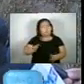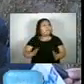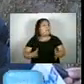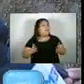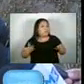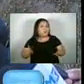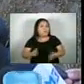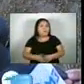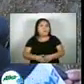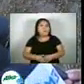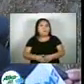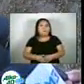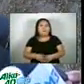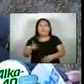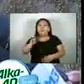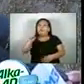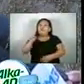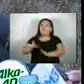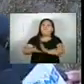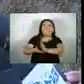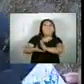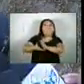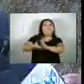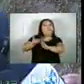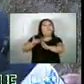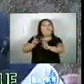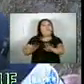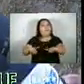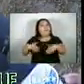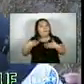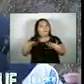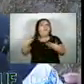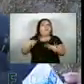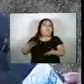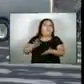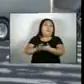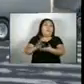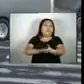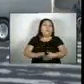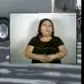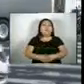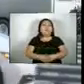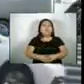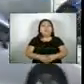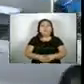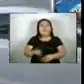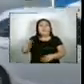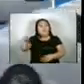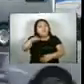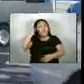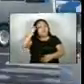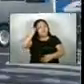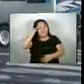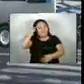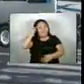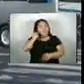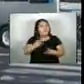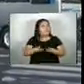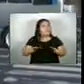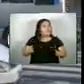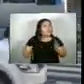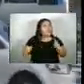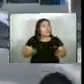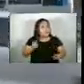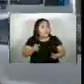es no aumentarle la tarifa de lo que ya cobramos actualmente. Consideran que una solución podría ser